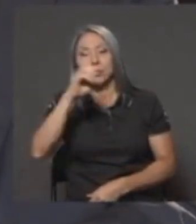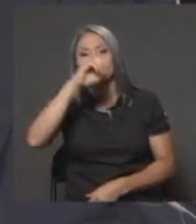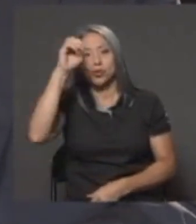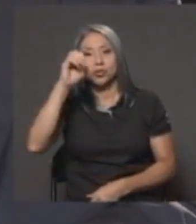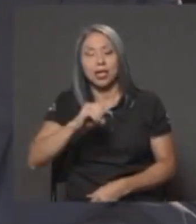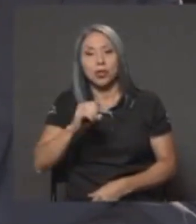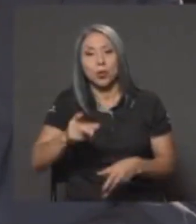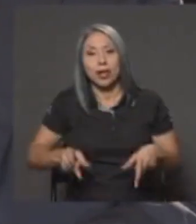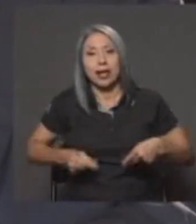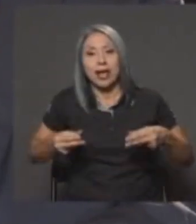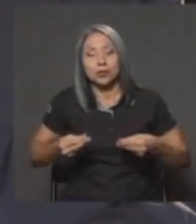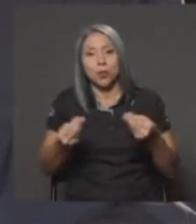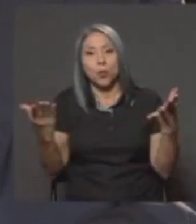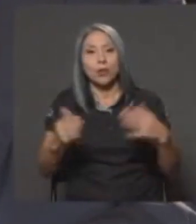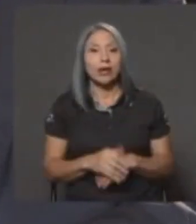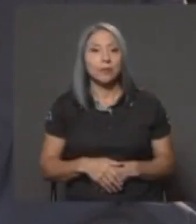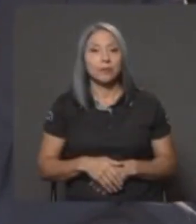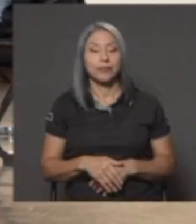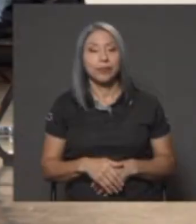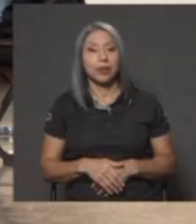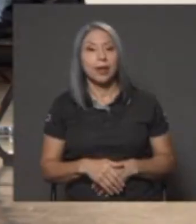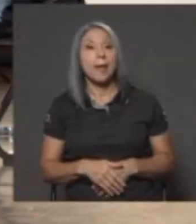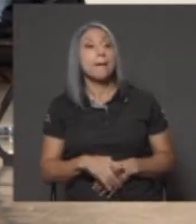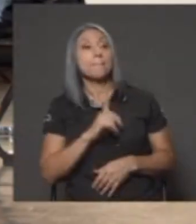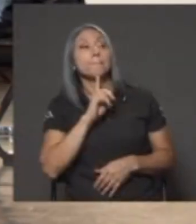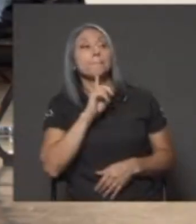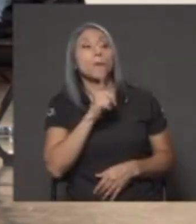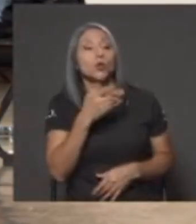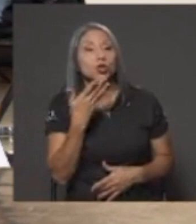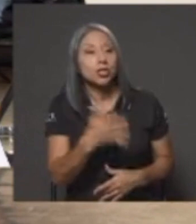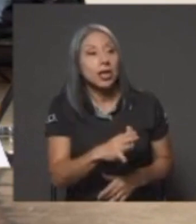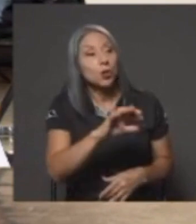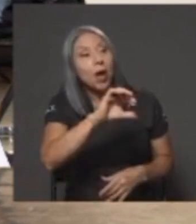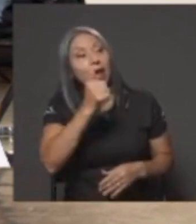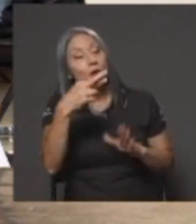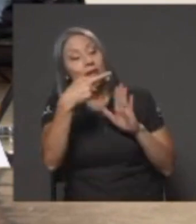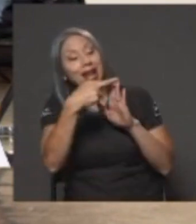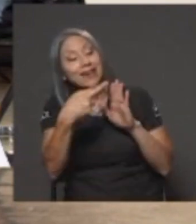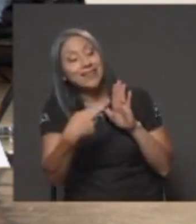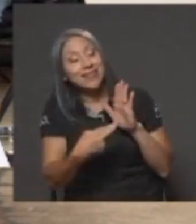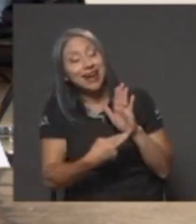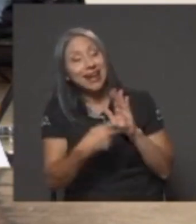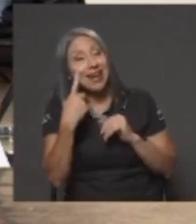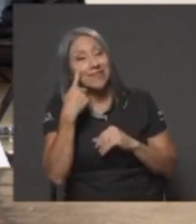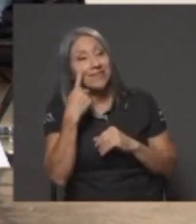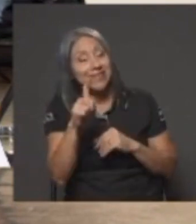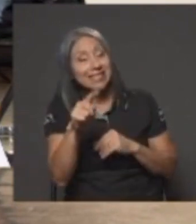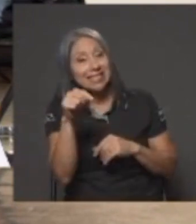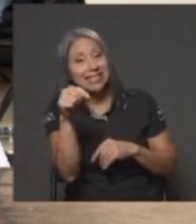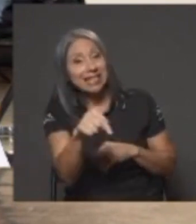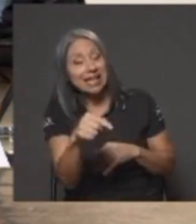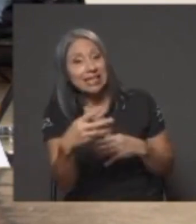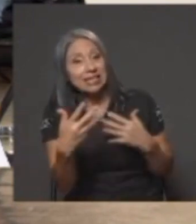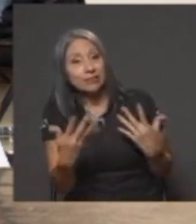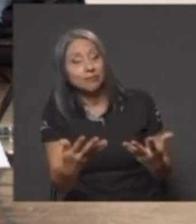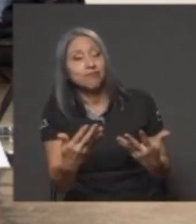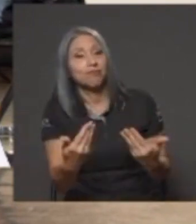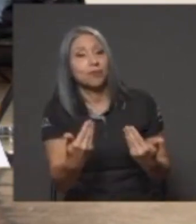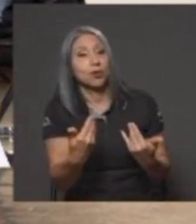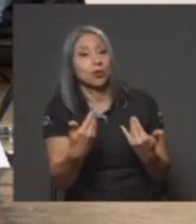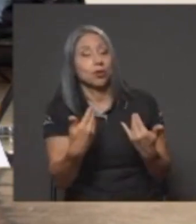el gasto público. Por cierto, hay otra regla fiscal todavía más dracónica